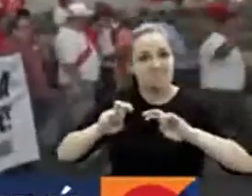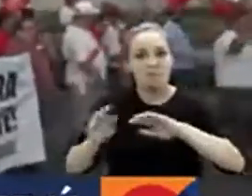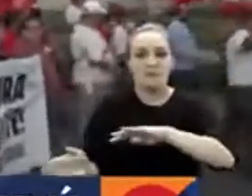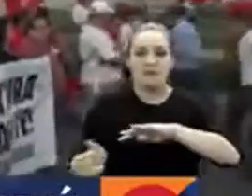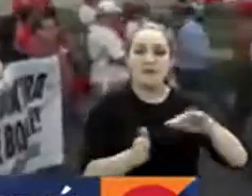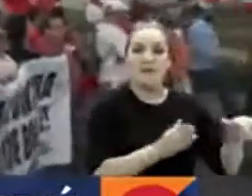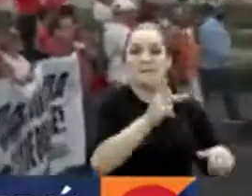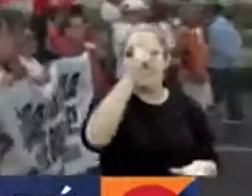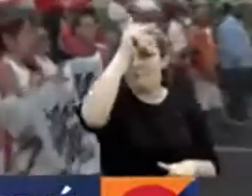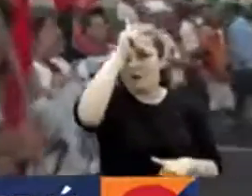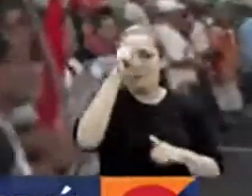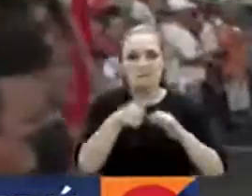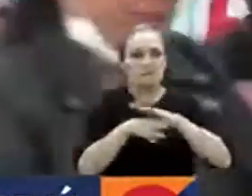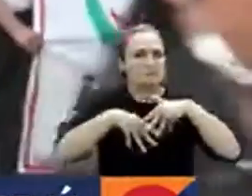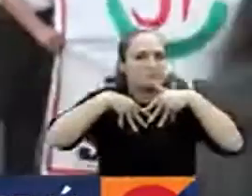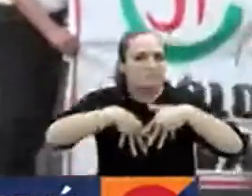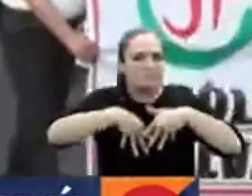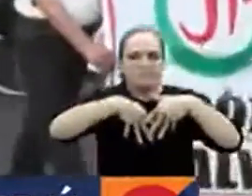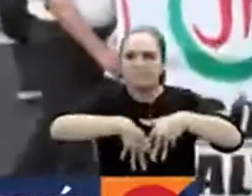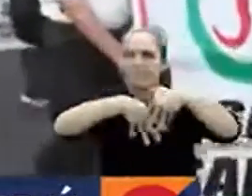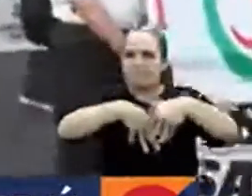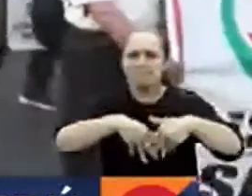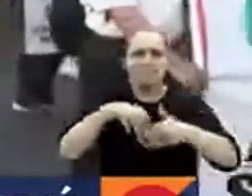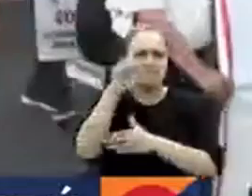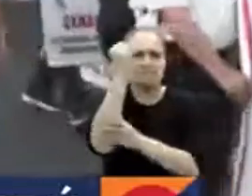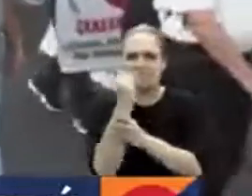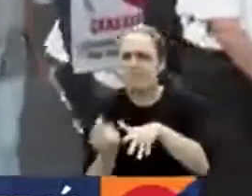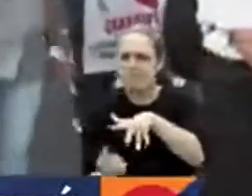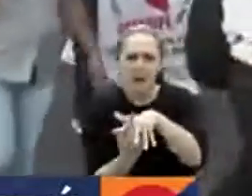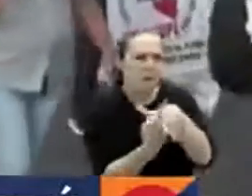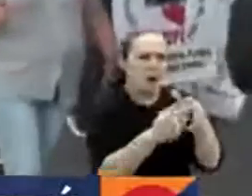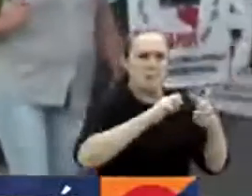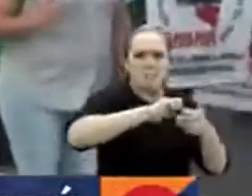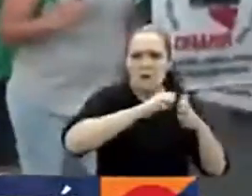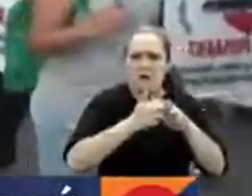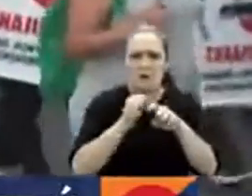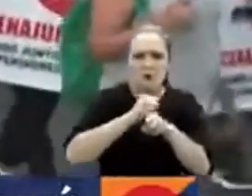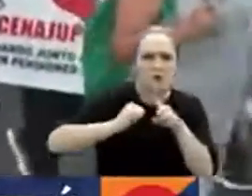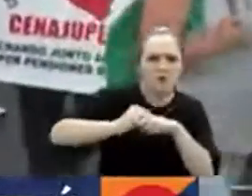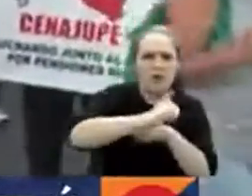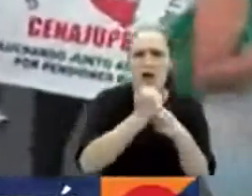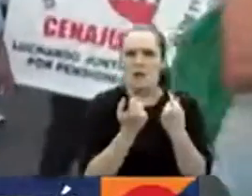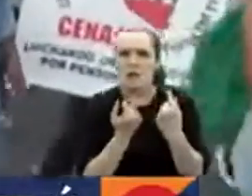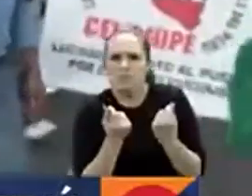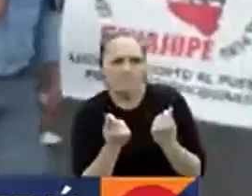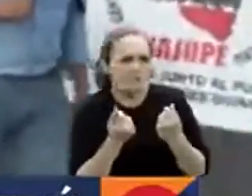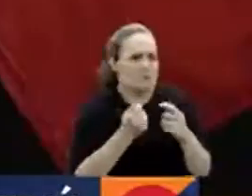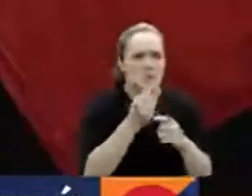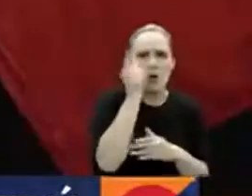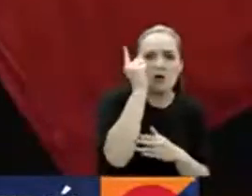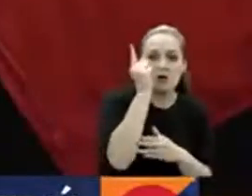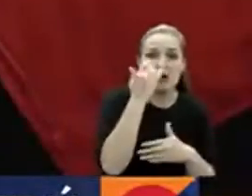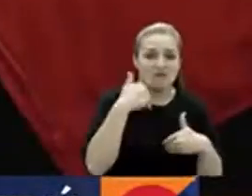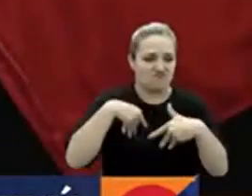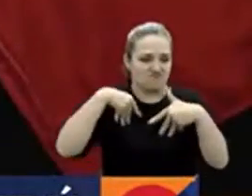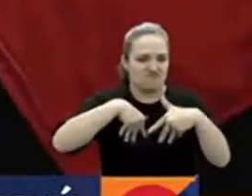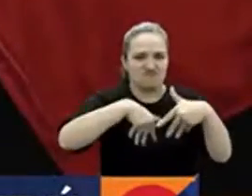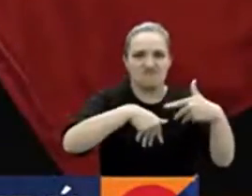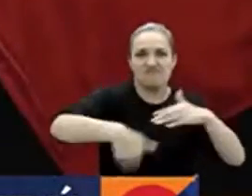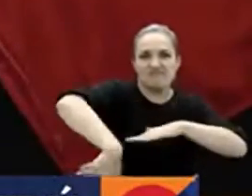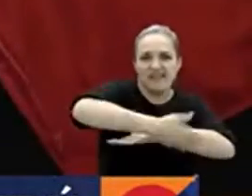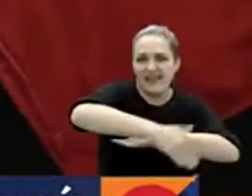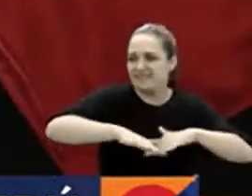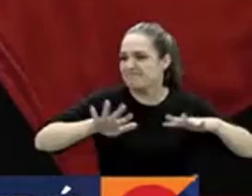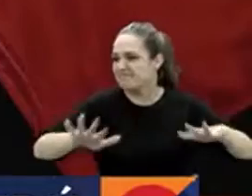en medio de la crisis social y política. Más de 100 tramos de carreteras permanecen bloqueadas por manifestantes luego de que la presidenta Dina